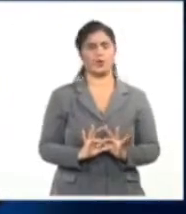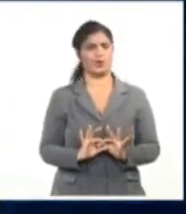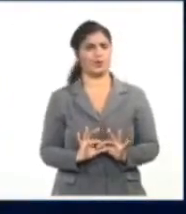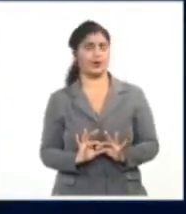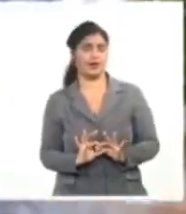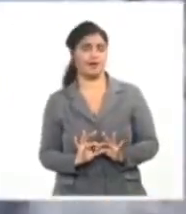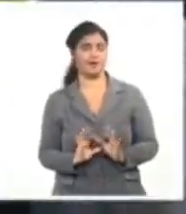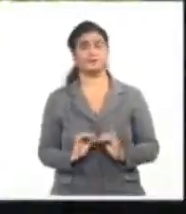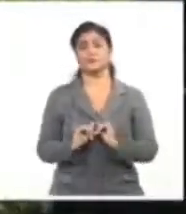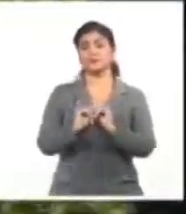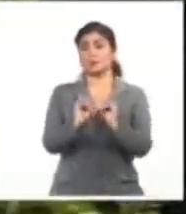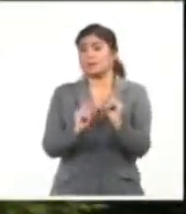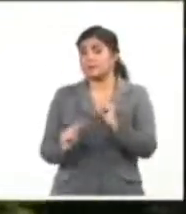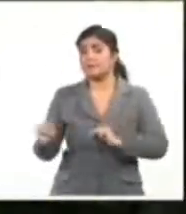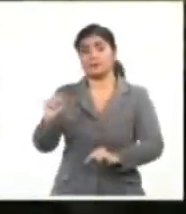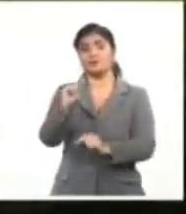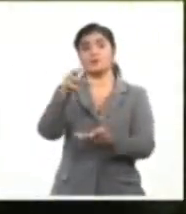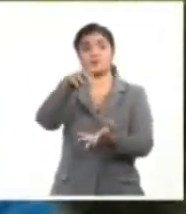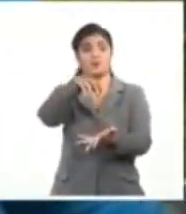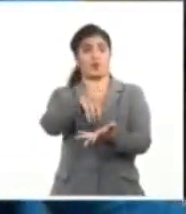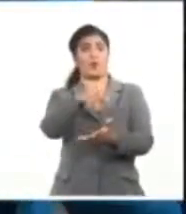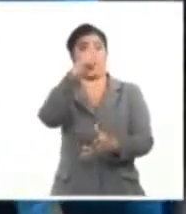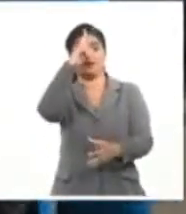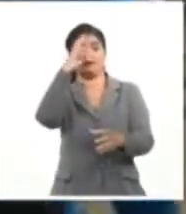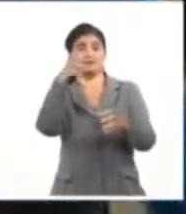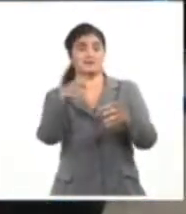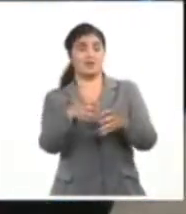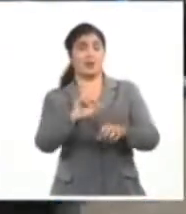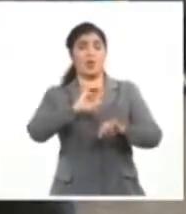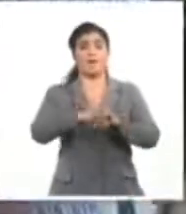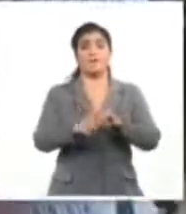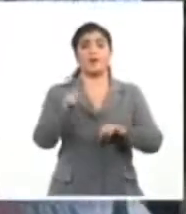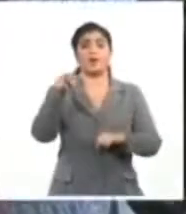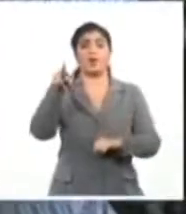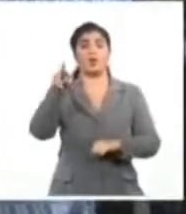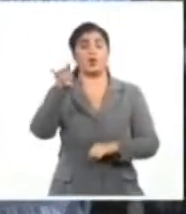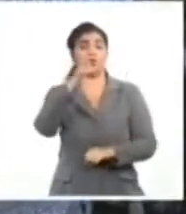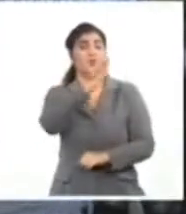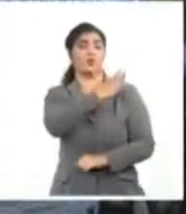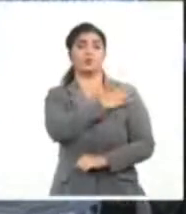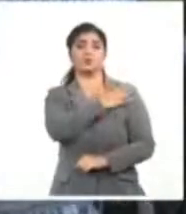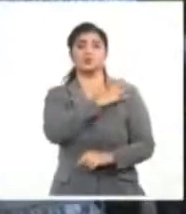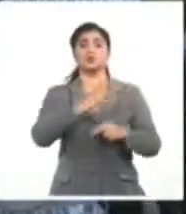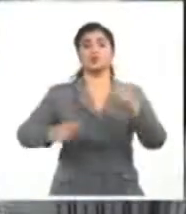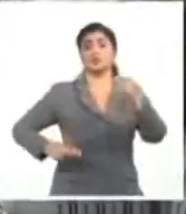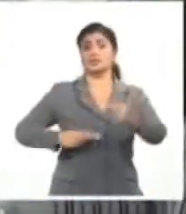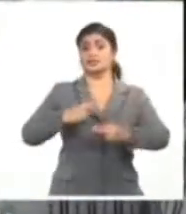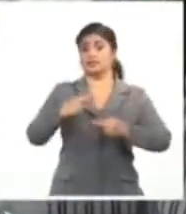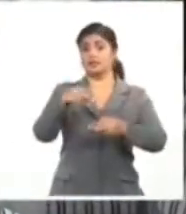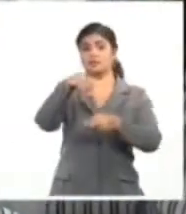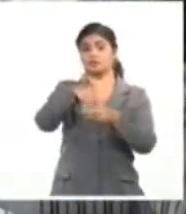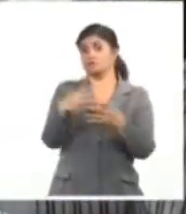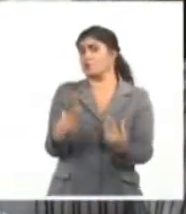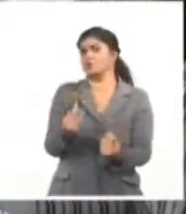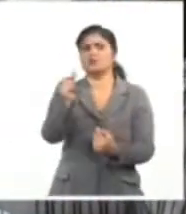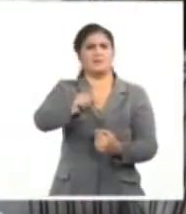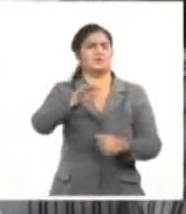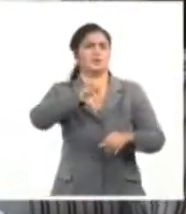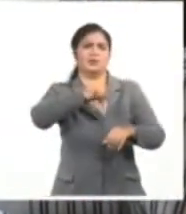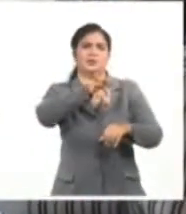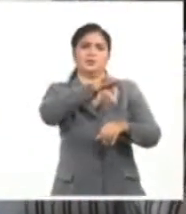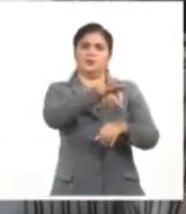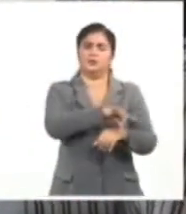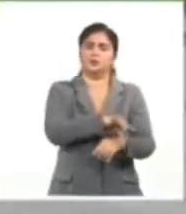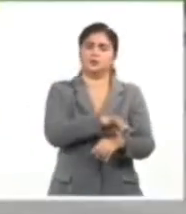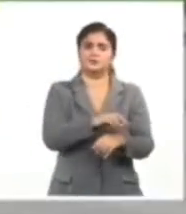específicamente en el área de salud de Los hermanos Cruz se intensifican acciones por tener un alto número de casos con dengue o sospechosos